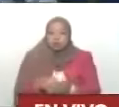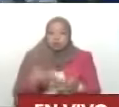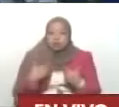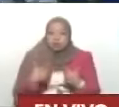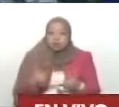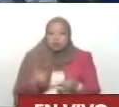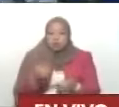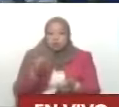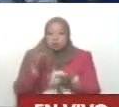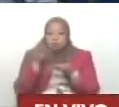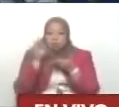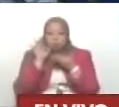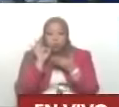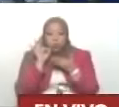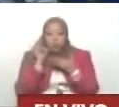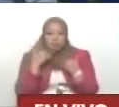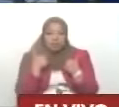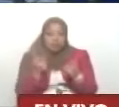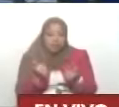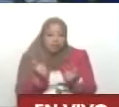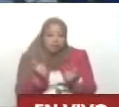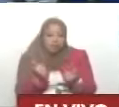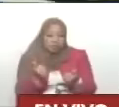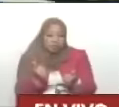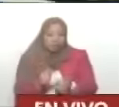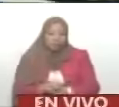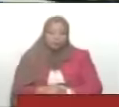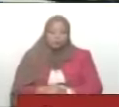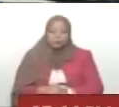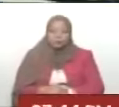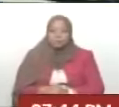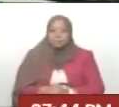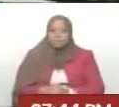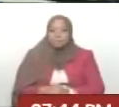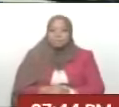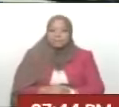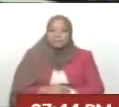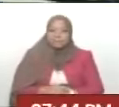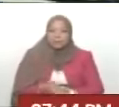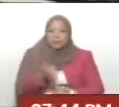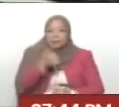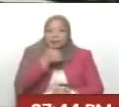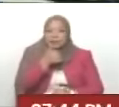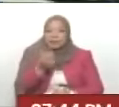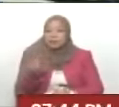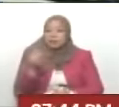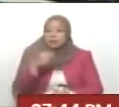presidente. Putin y Xi Jinping lo ha dicho más de una vez, que quien es